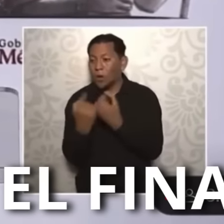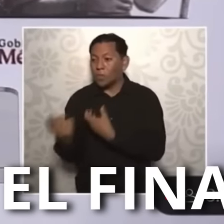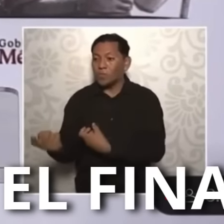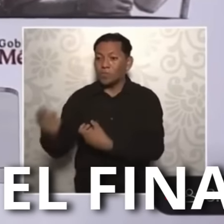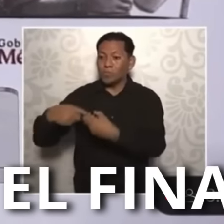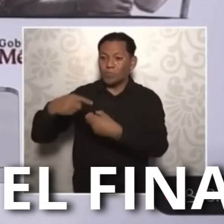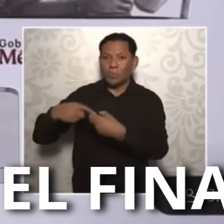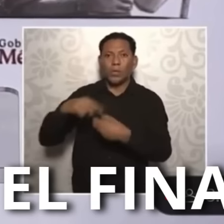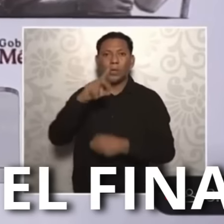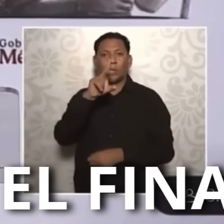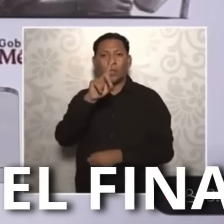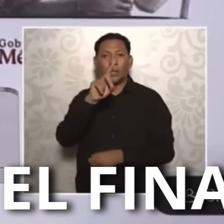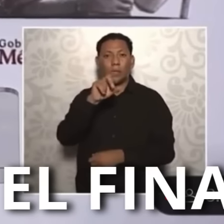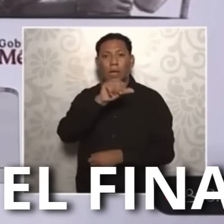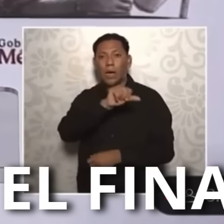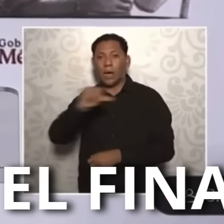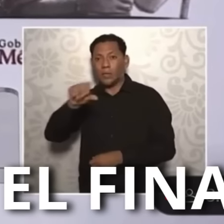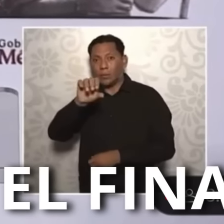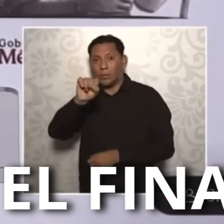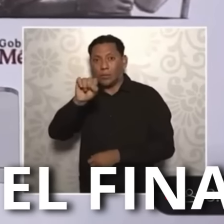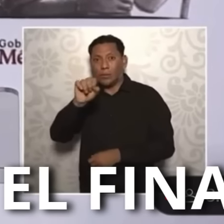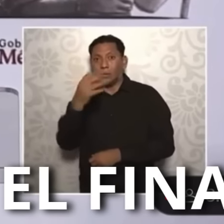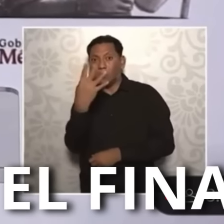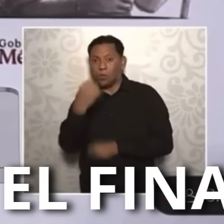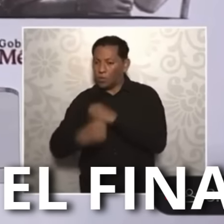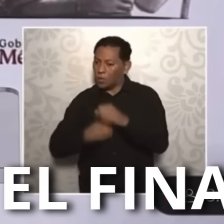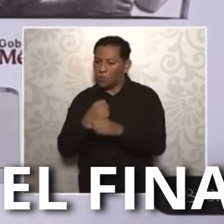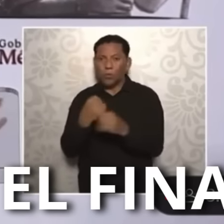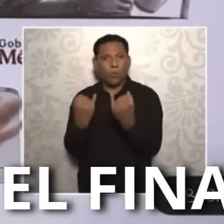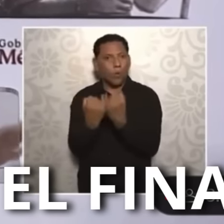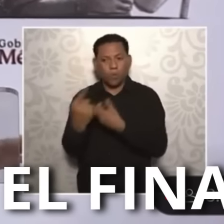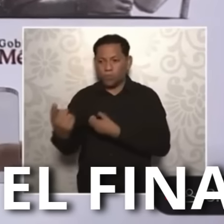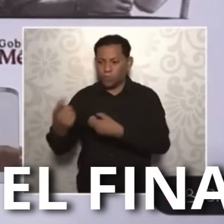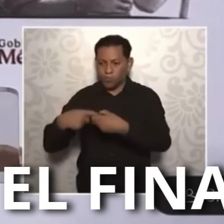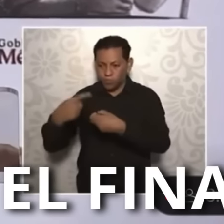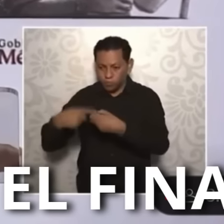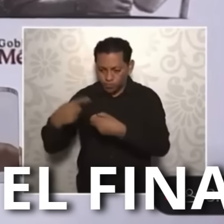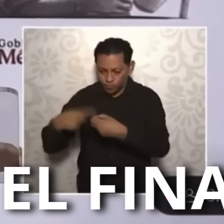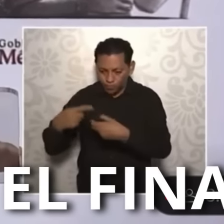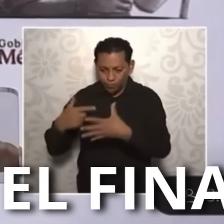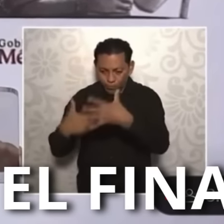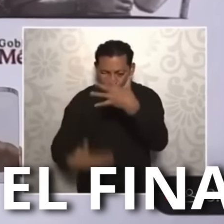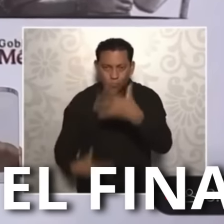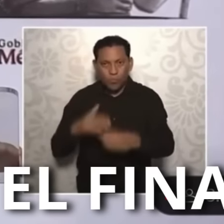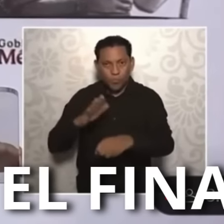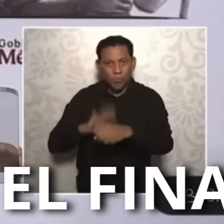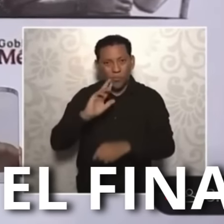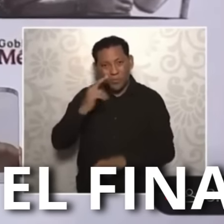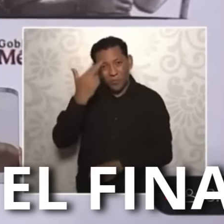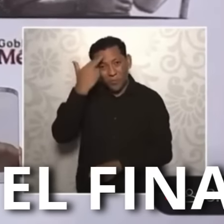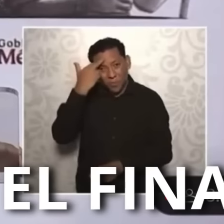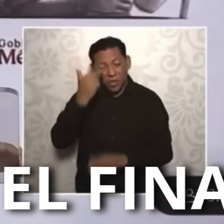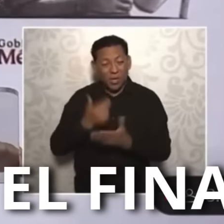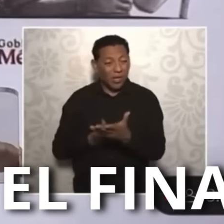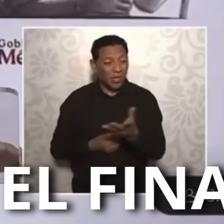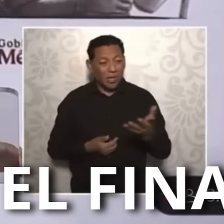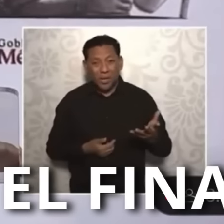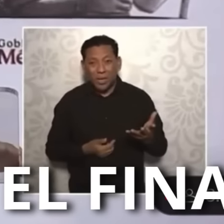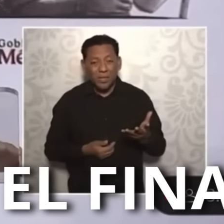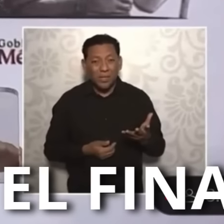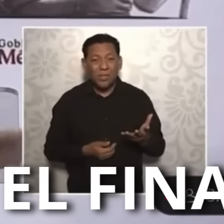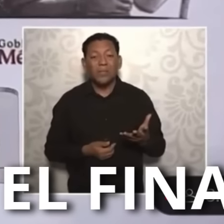tienen entre 30 y 64 años. Ya se acabó el tiempo en que pocos tenían mucho y